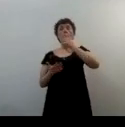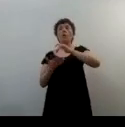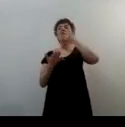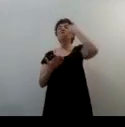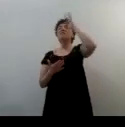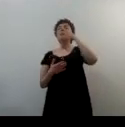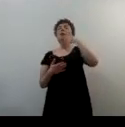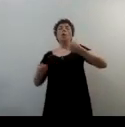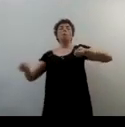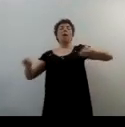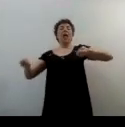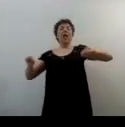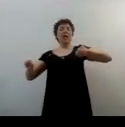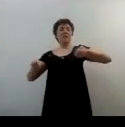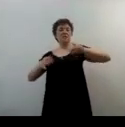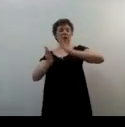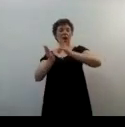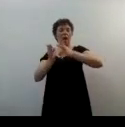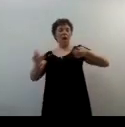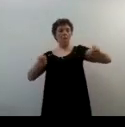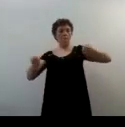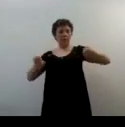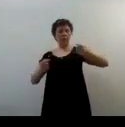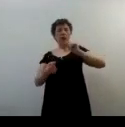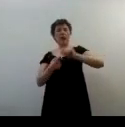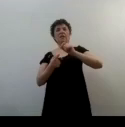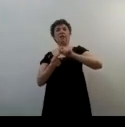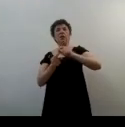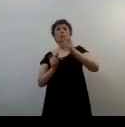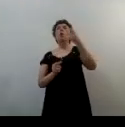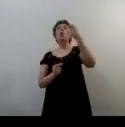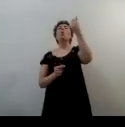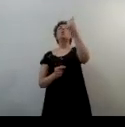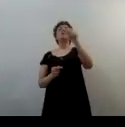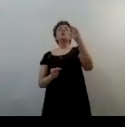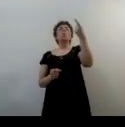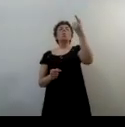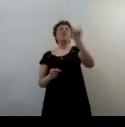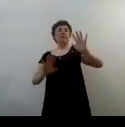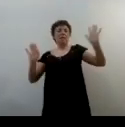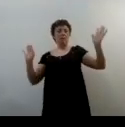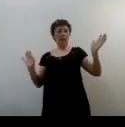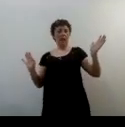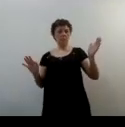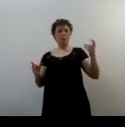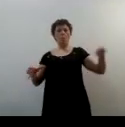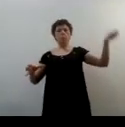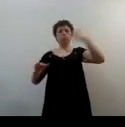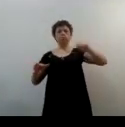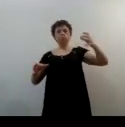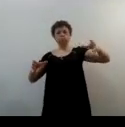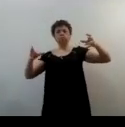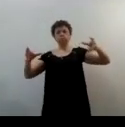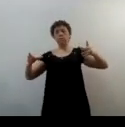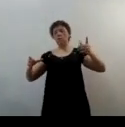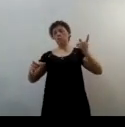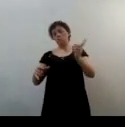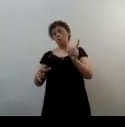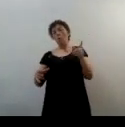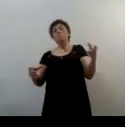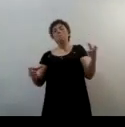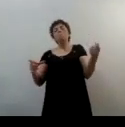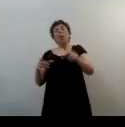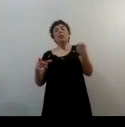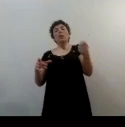paella, dices arroz, alto índice glucémico, tal, vale, pero es un día a la semana. Y mientras no me eche un plato enorme, me eche un plato normalito, 2,